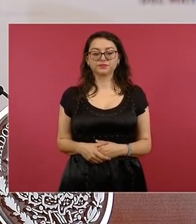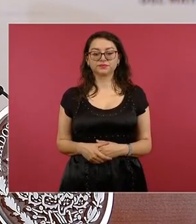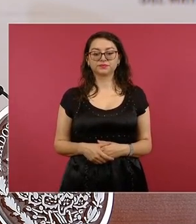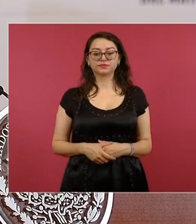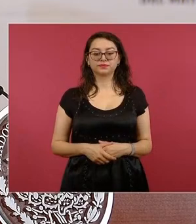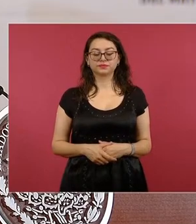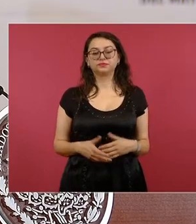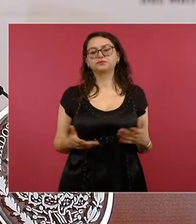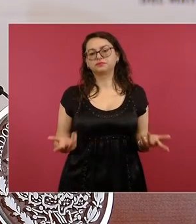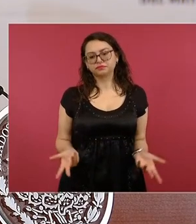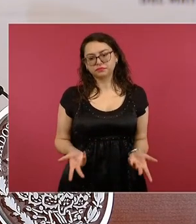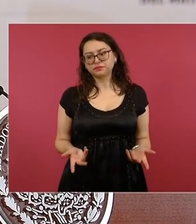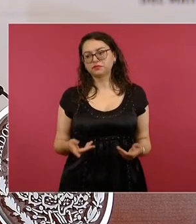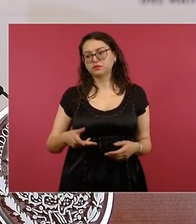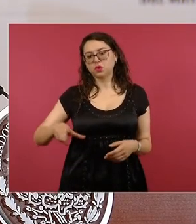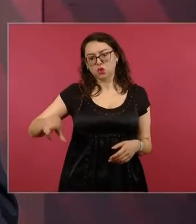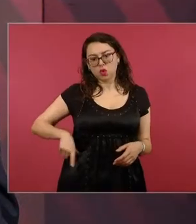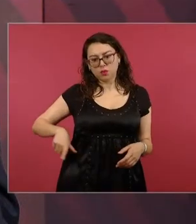públicos,